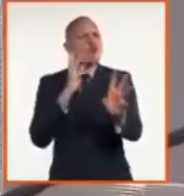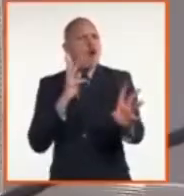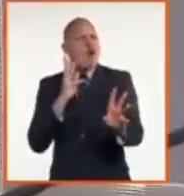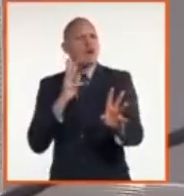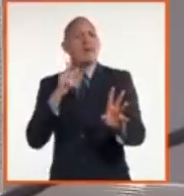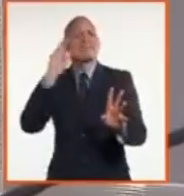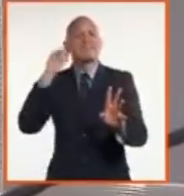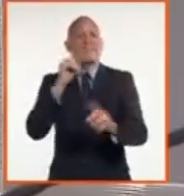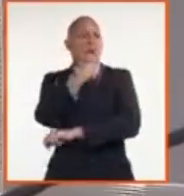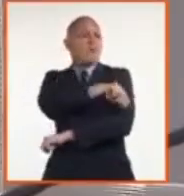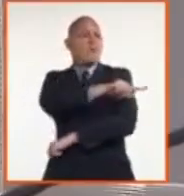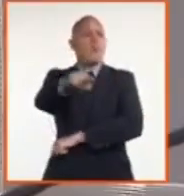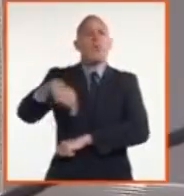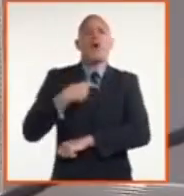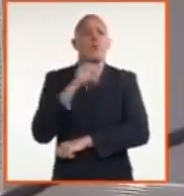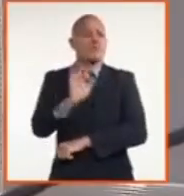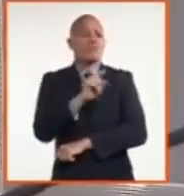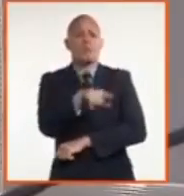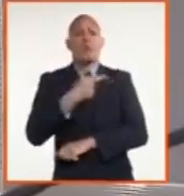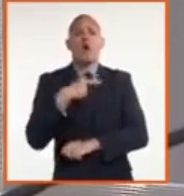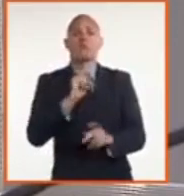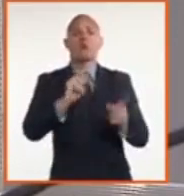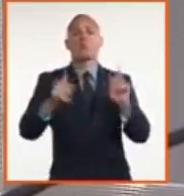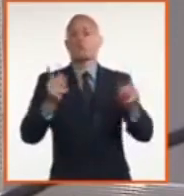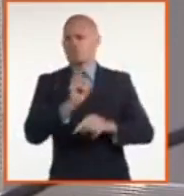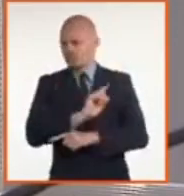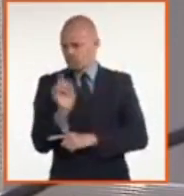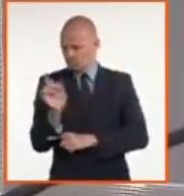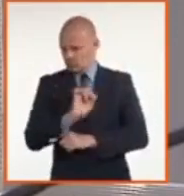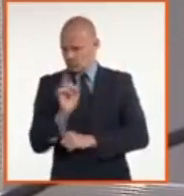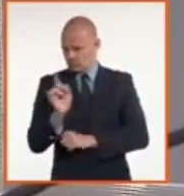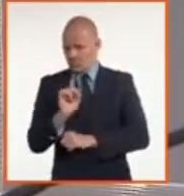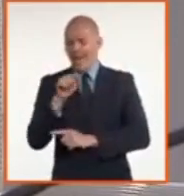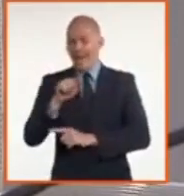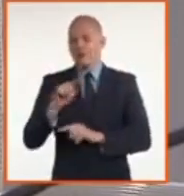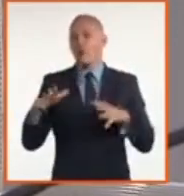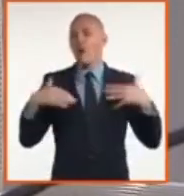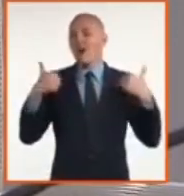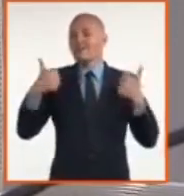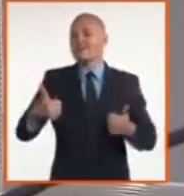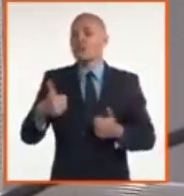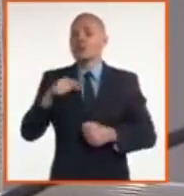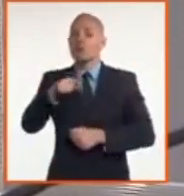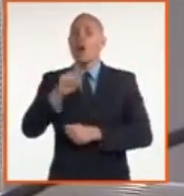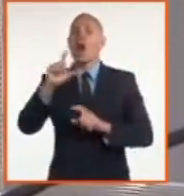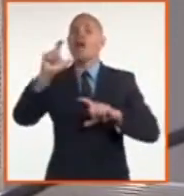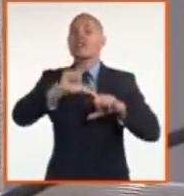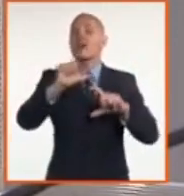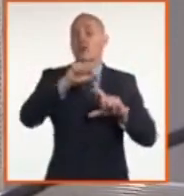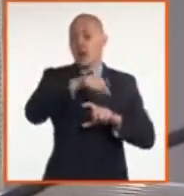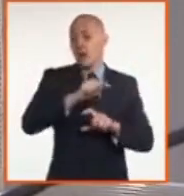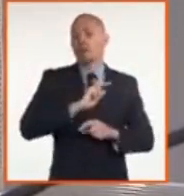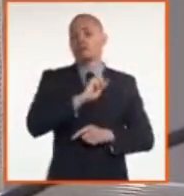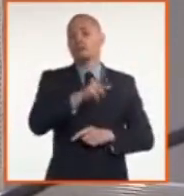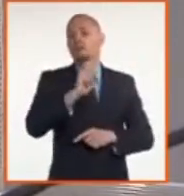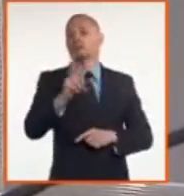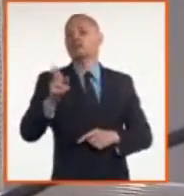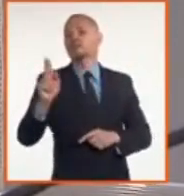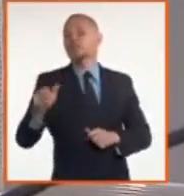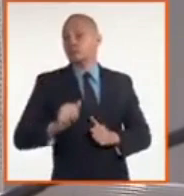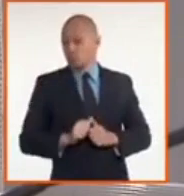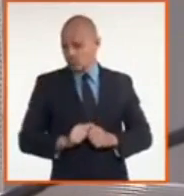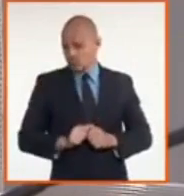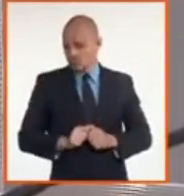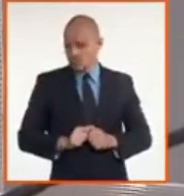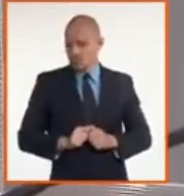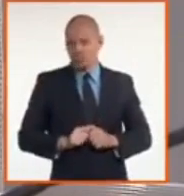momento el banco va a para colaborar con la población va a tomar ese rol y bueno en la medida que ese